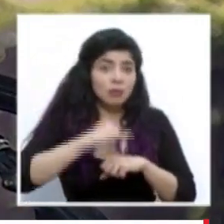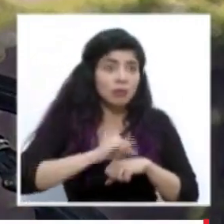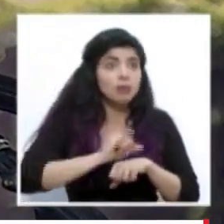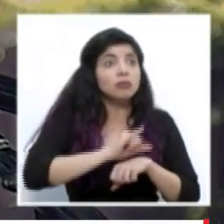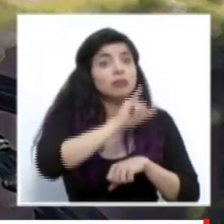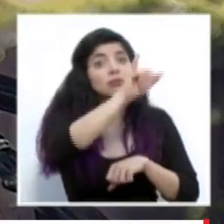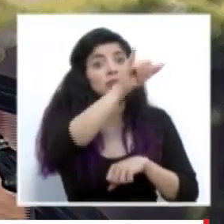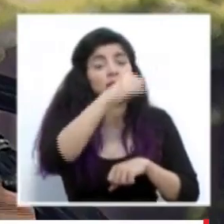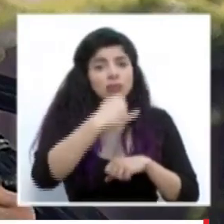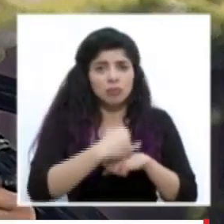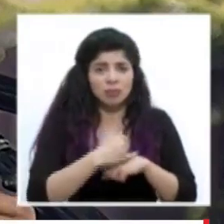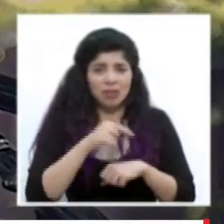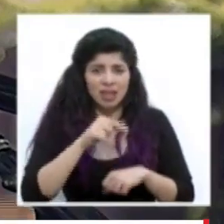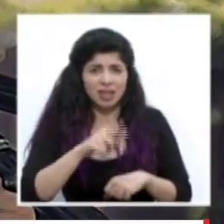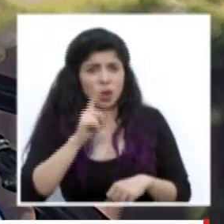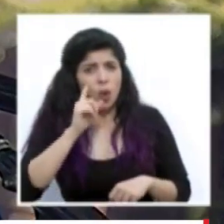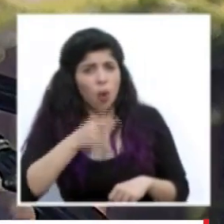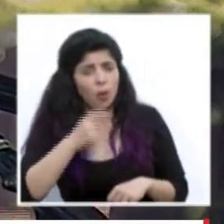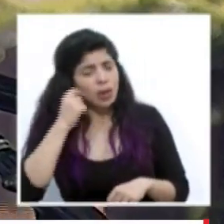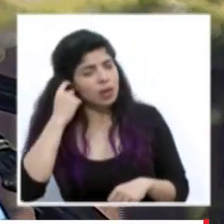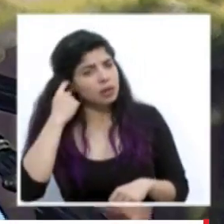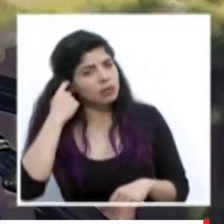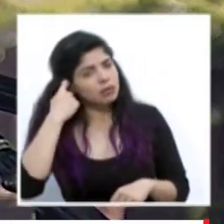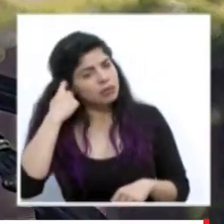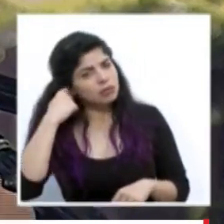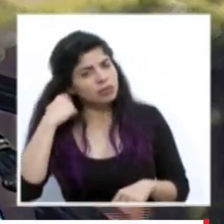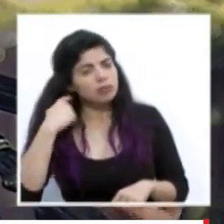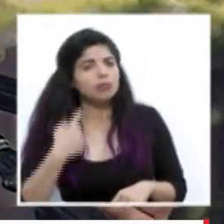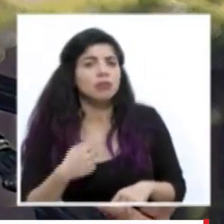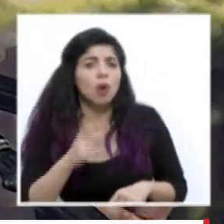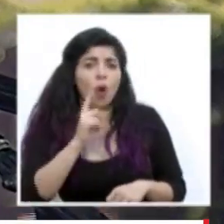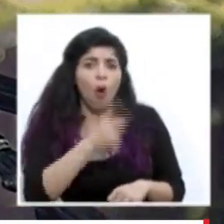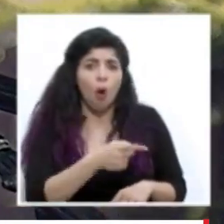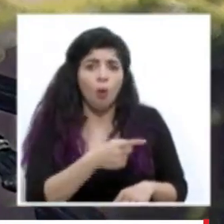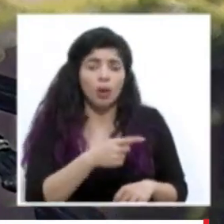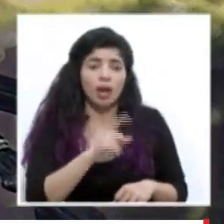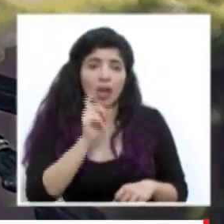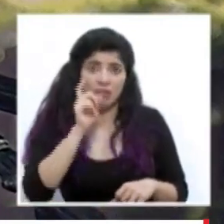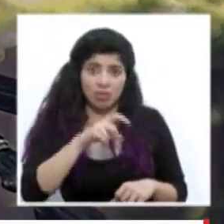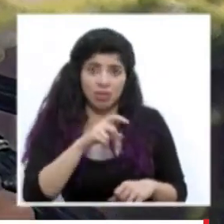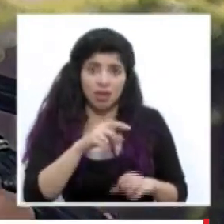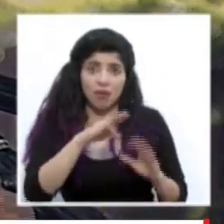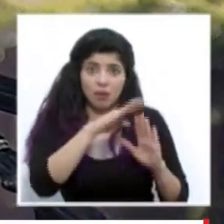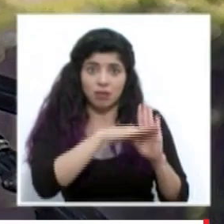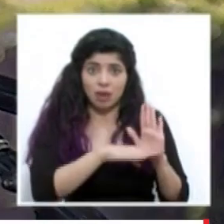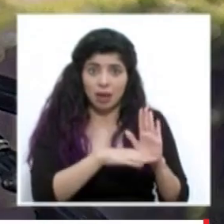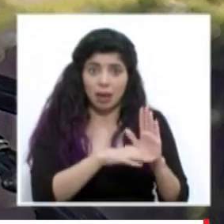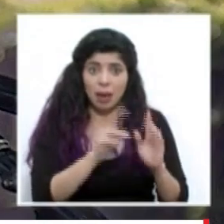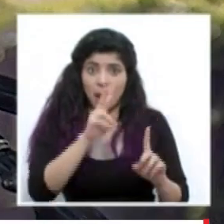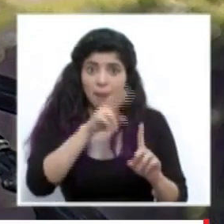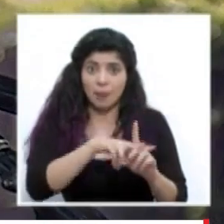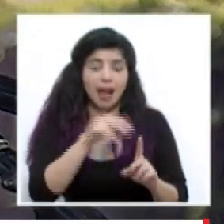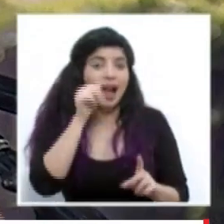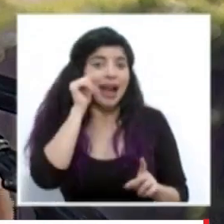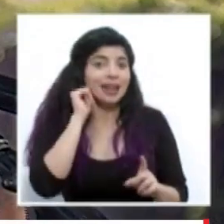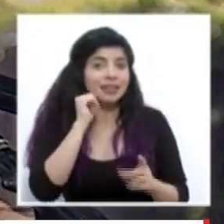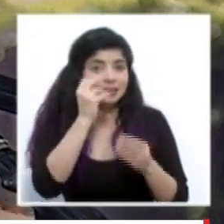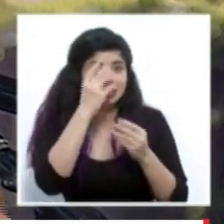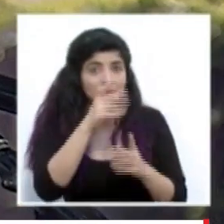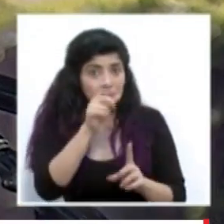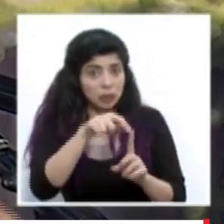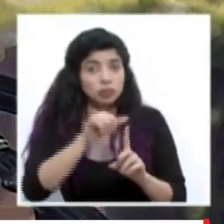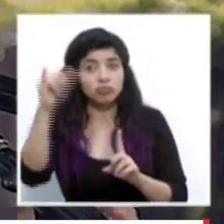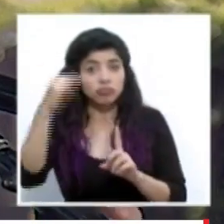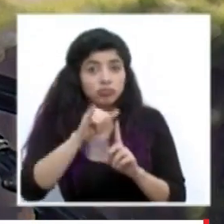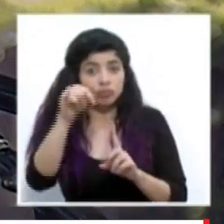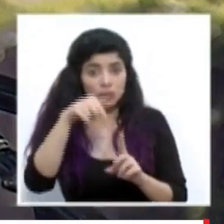saliendo, se verá obligado a cumplir el protocolo epidemiológico que se anunció ayer acá,